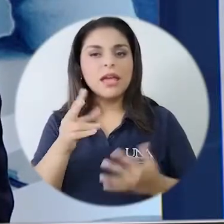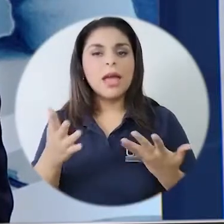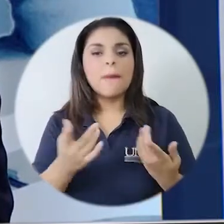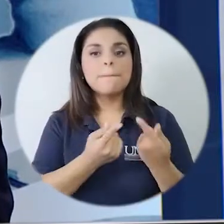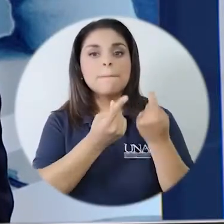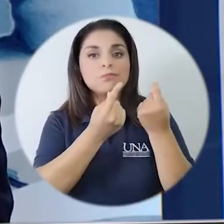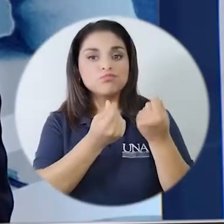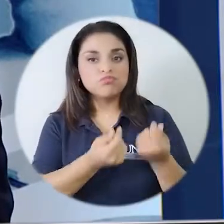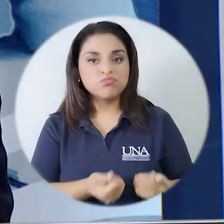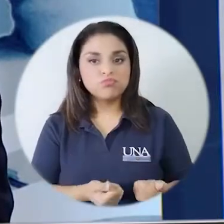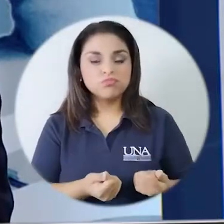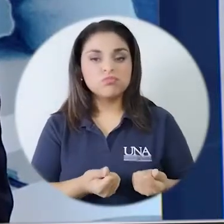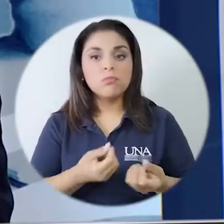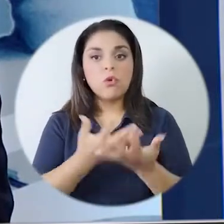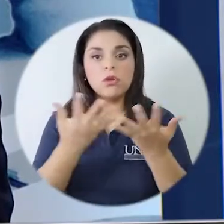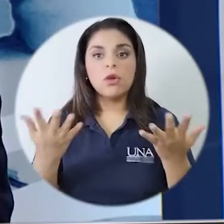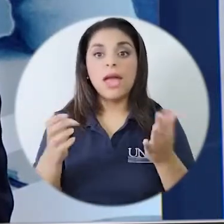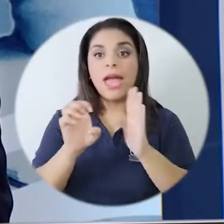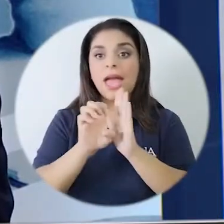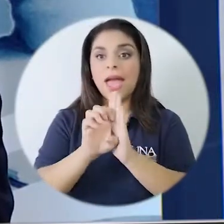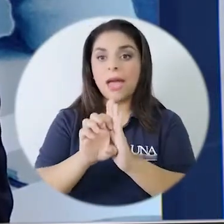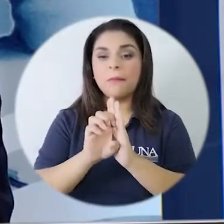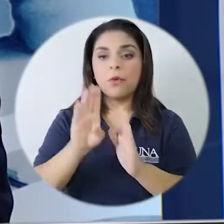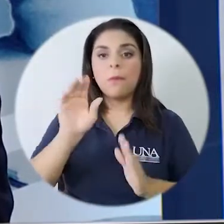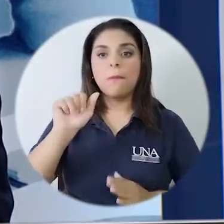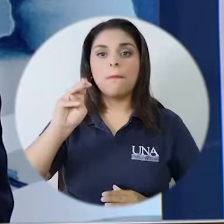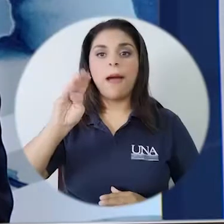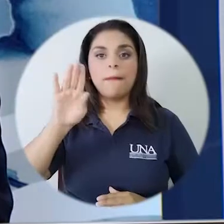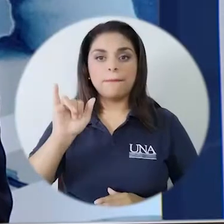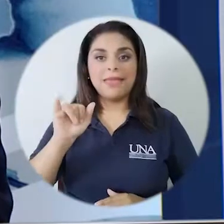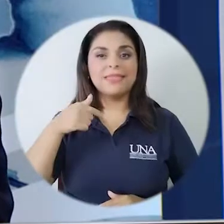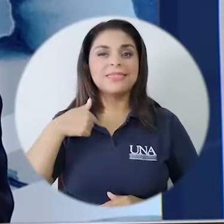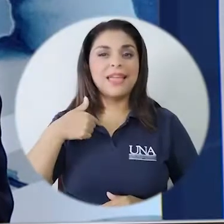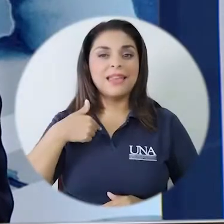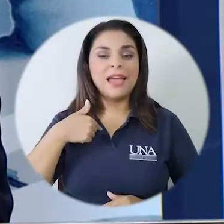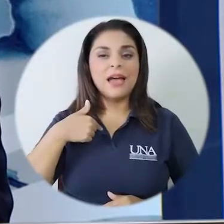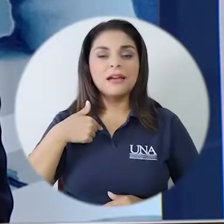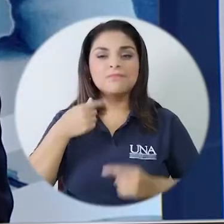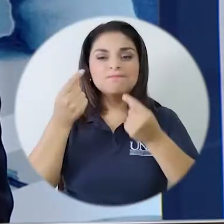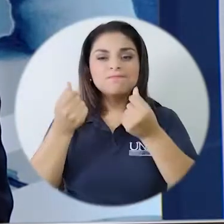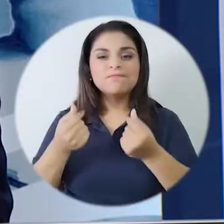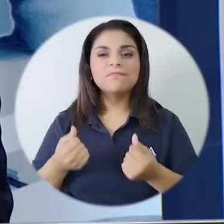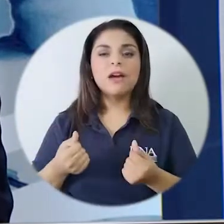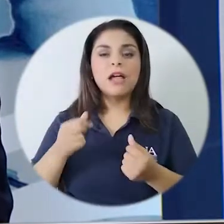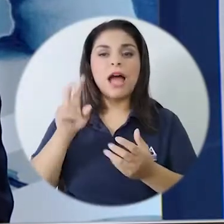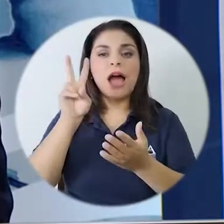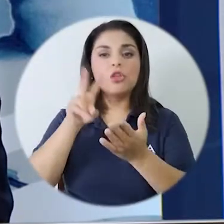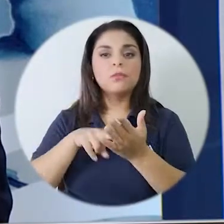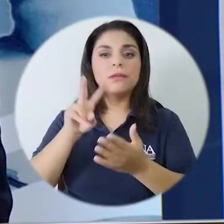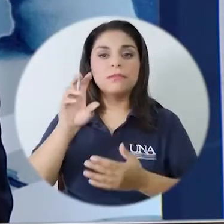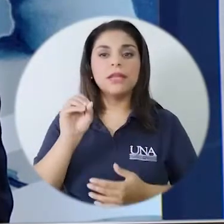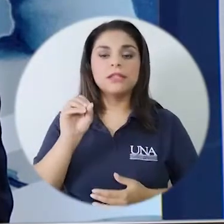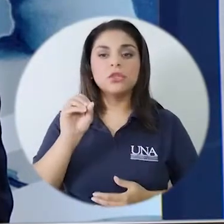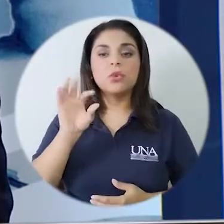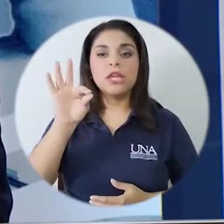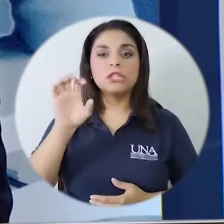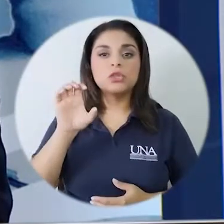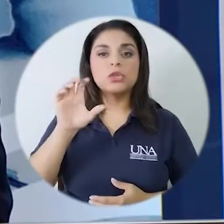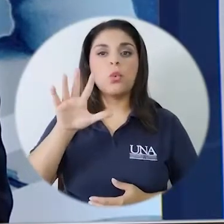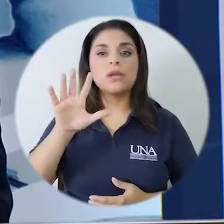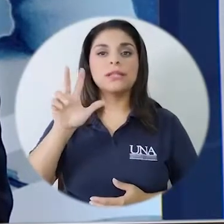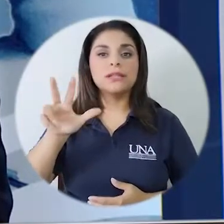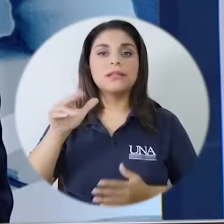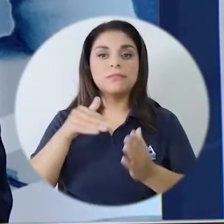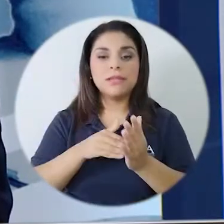presupuesto público. Por ejemplo, el Bambi tenía proyectado para el año 2020 96.450 millones de